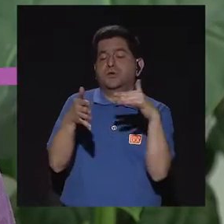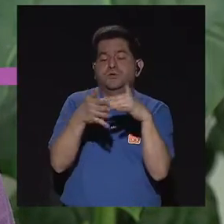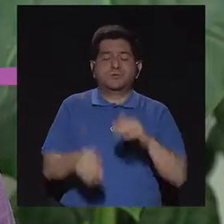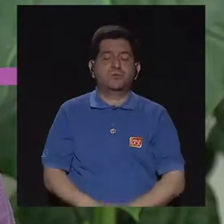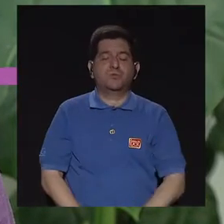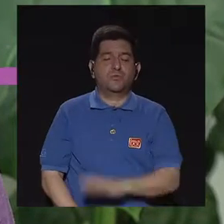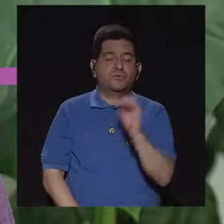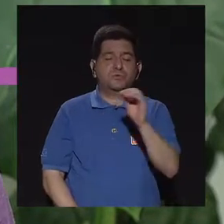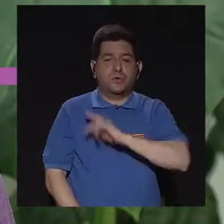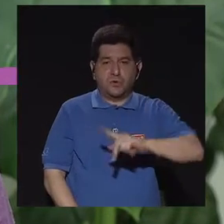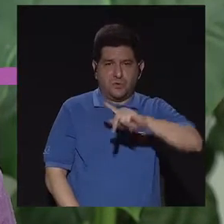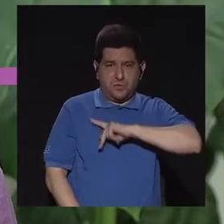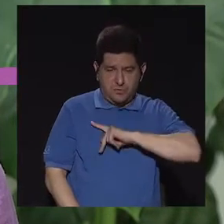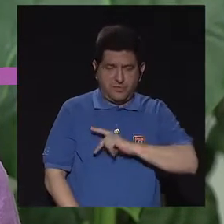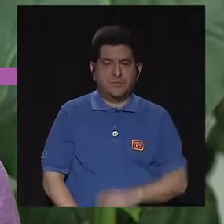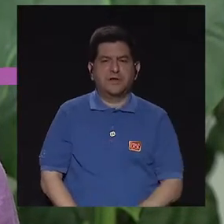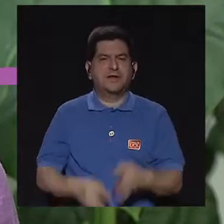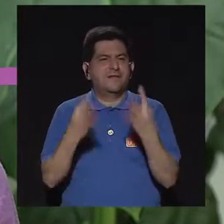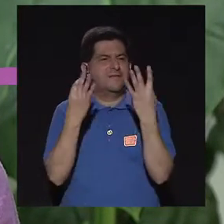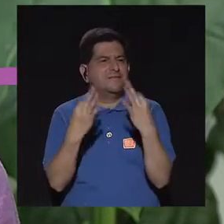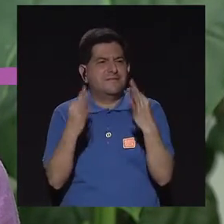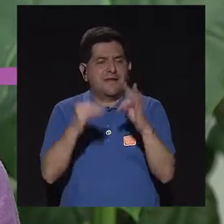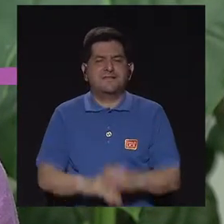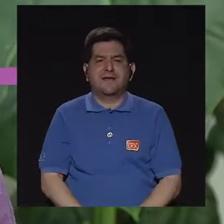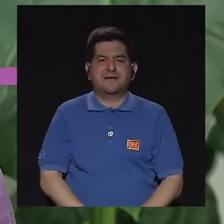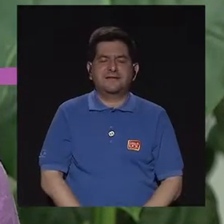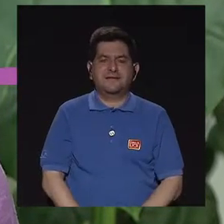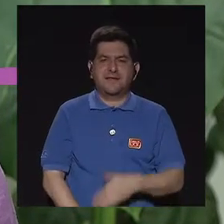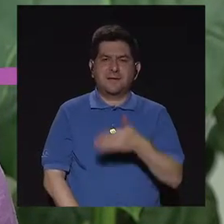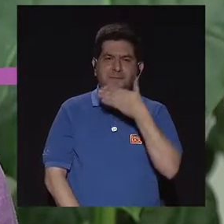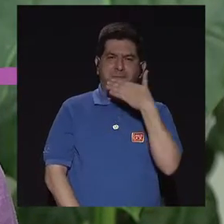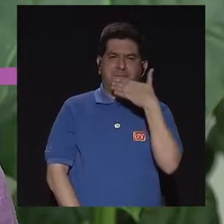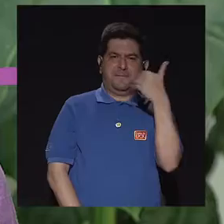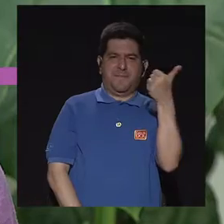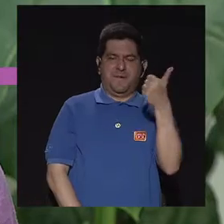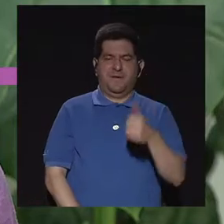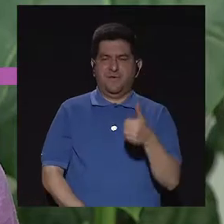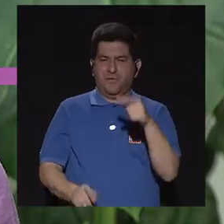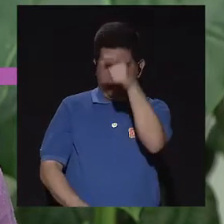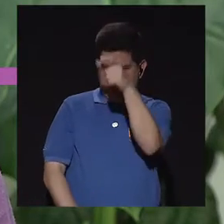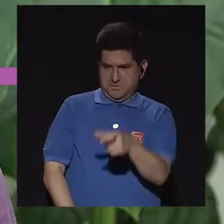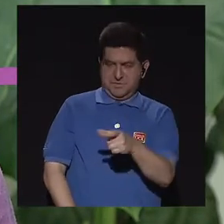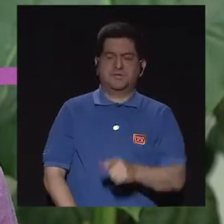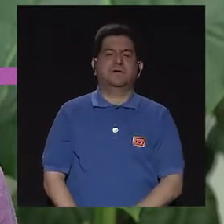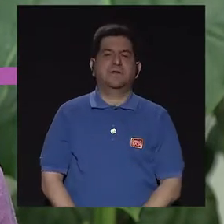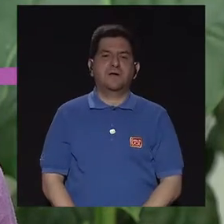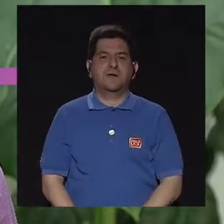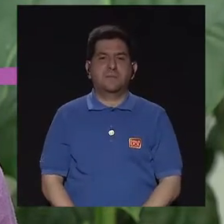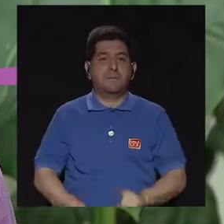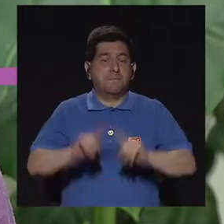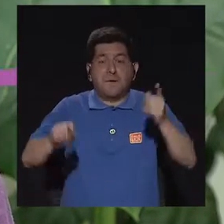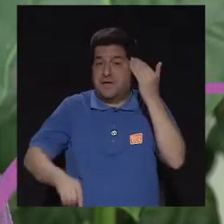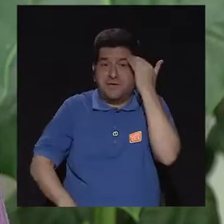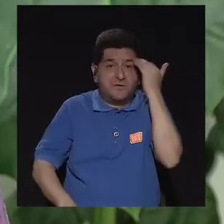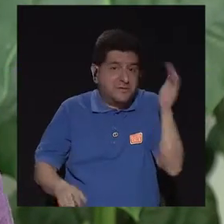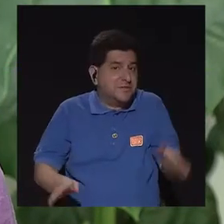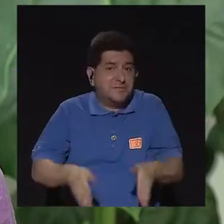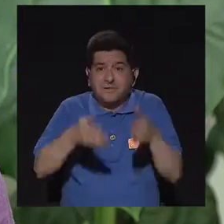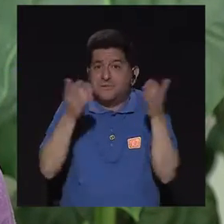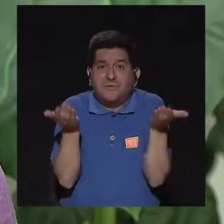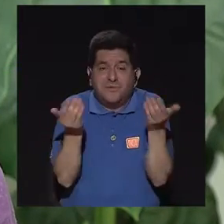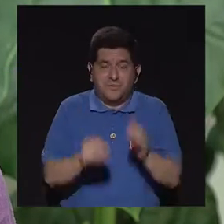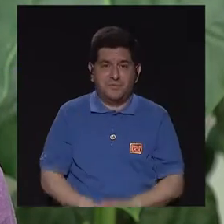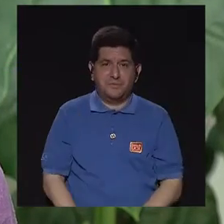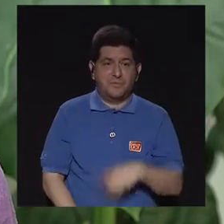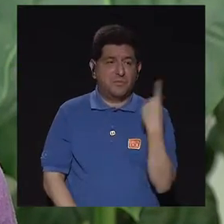académico, al ámbito personal, tratar como de ser mejores. Muchas veces quieren ser mejores y no saben ni cómo quieren serlo